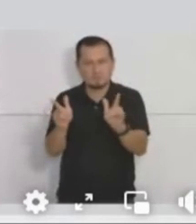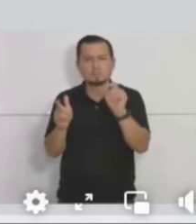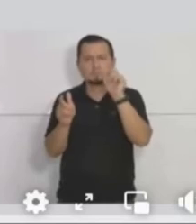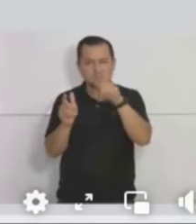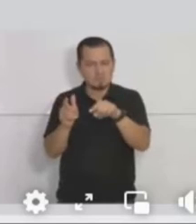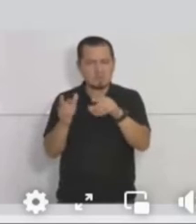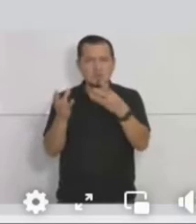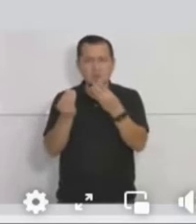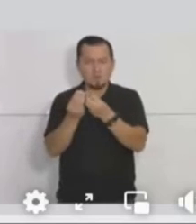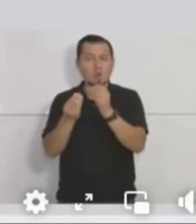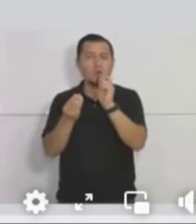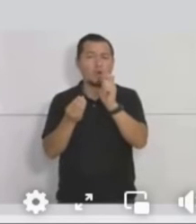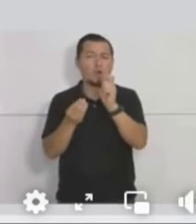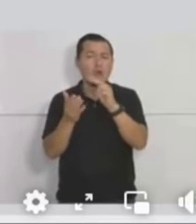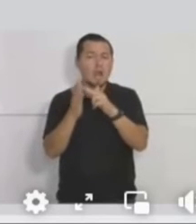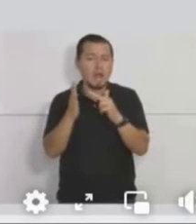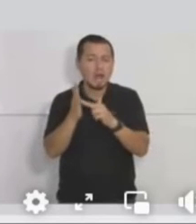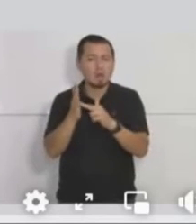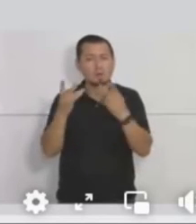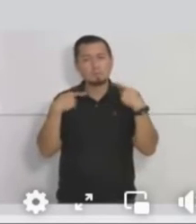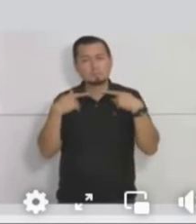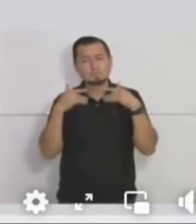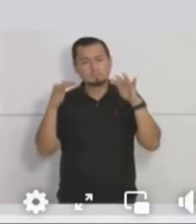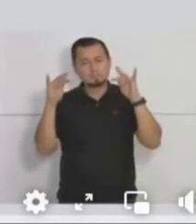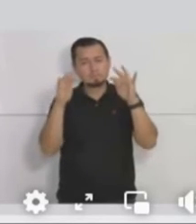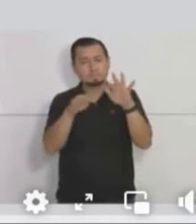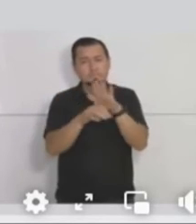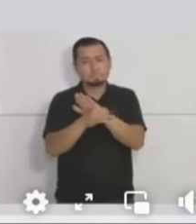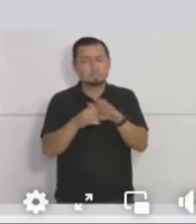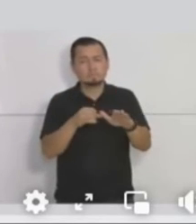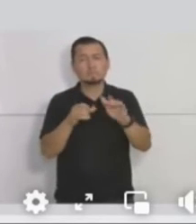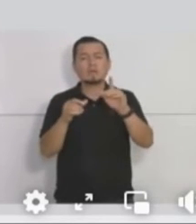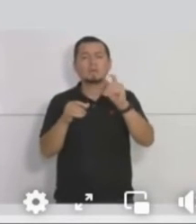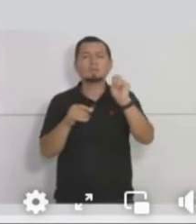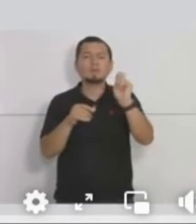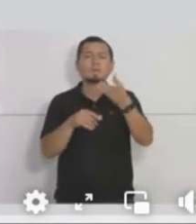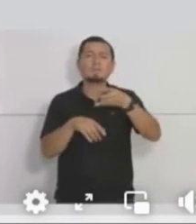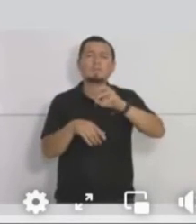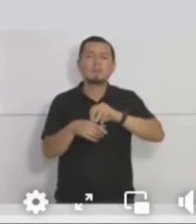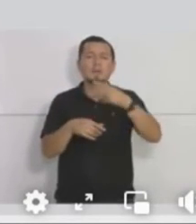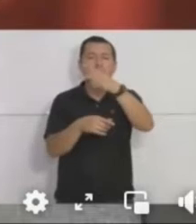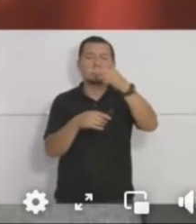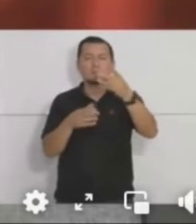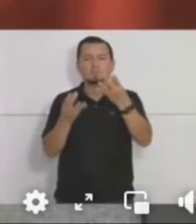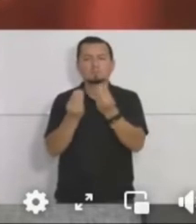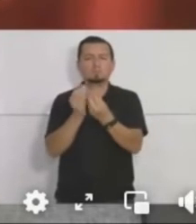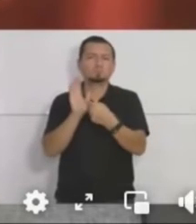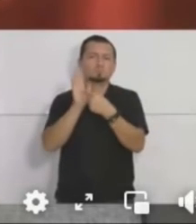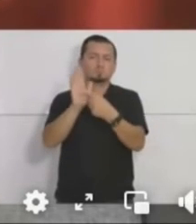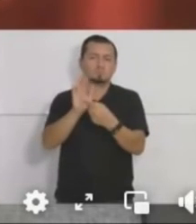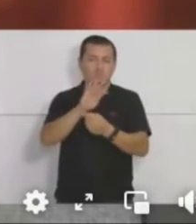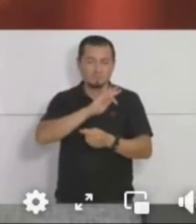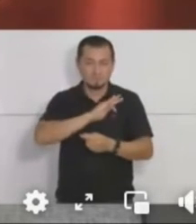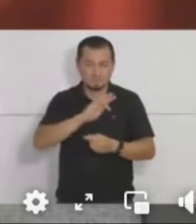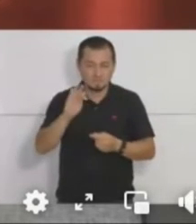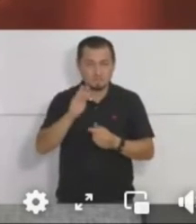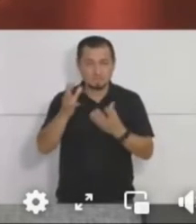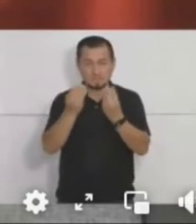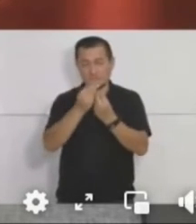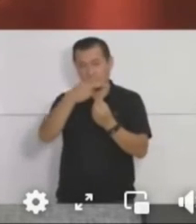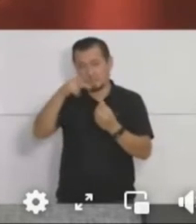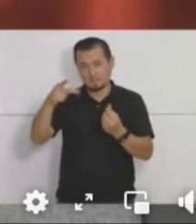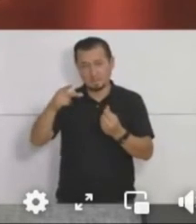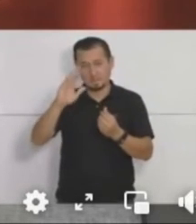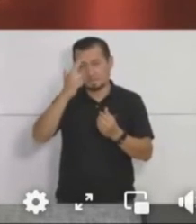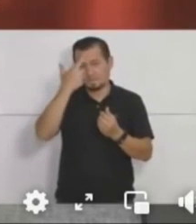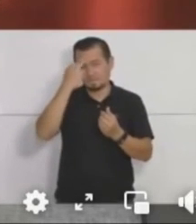apertura con la misma regla y de acuerdo a su horario de la licencia. Las medidas que se mantienen, para